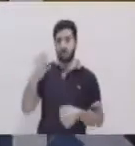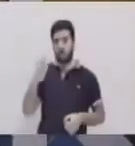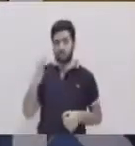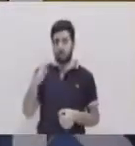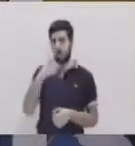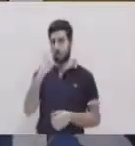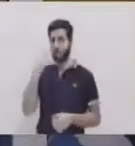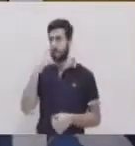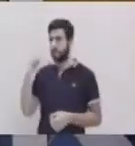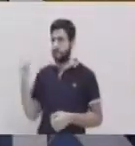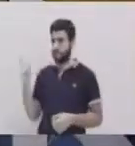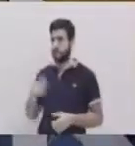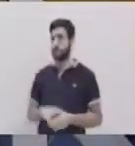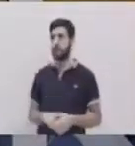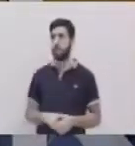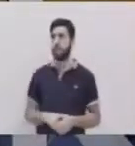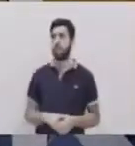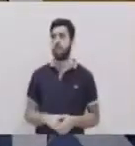es.